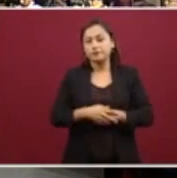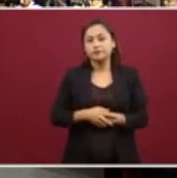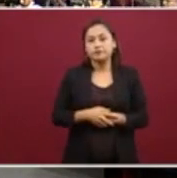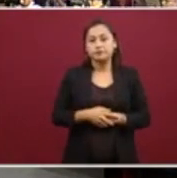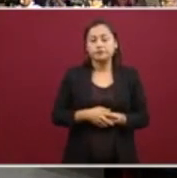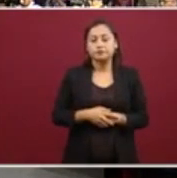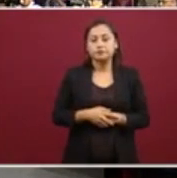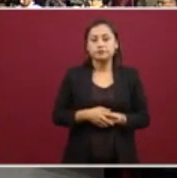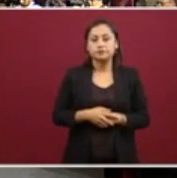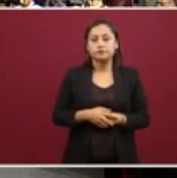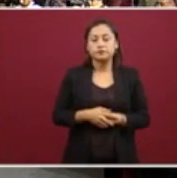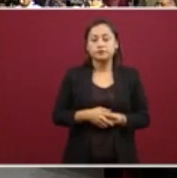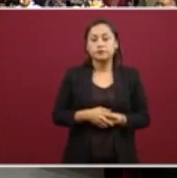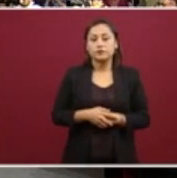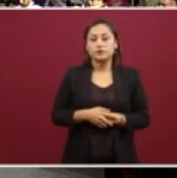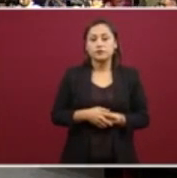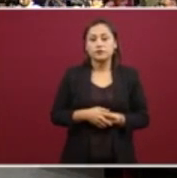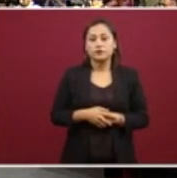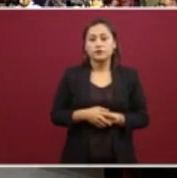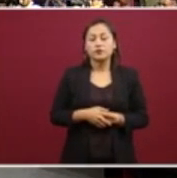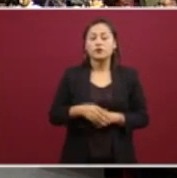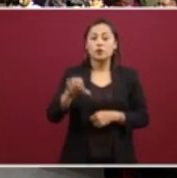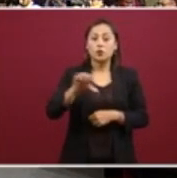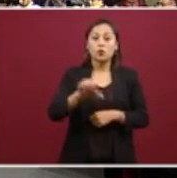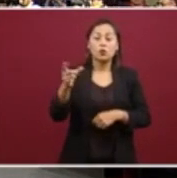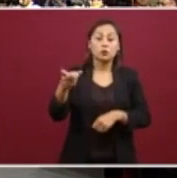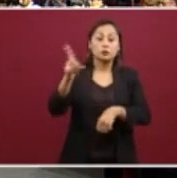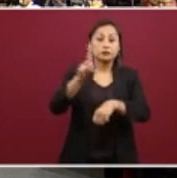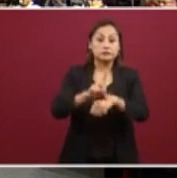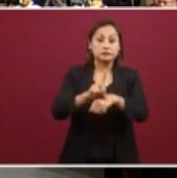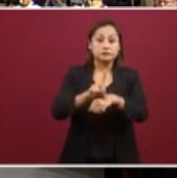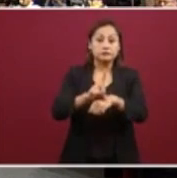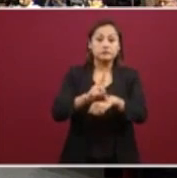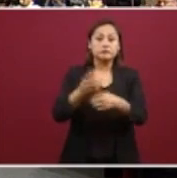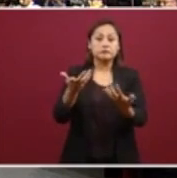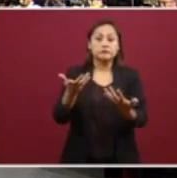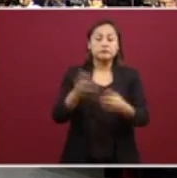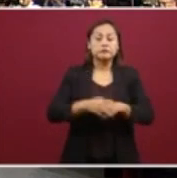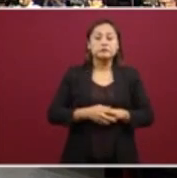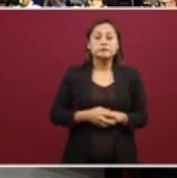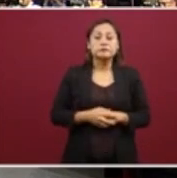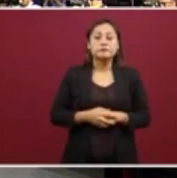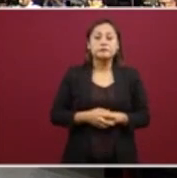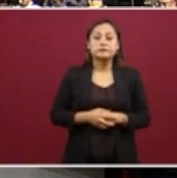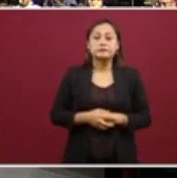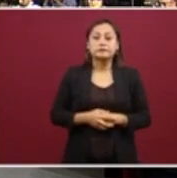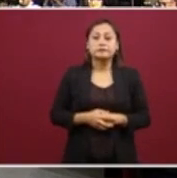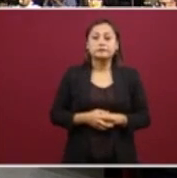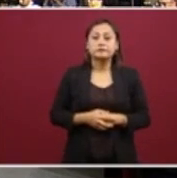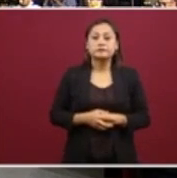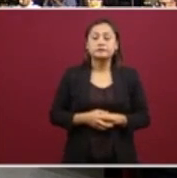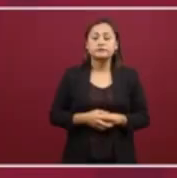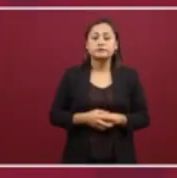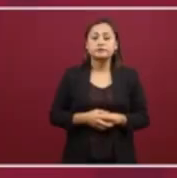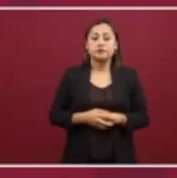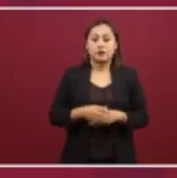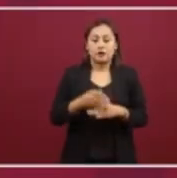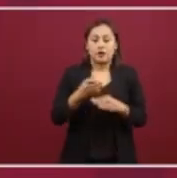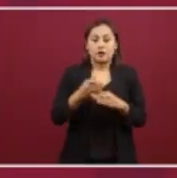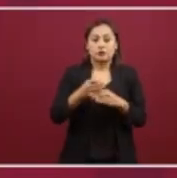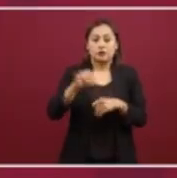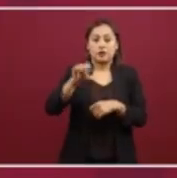el día de hoy, terminando esta primera parte de